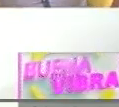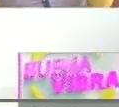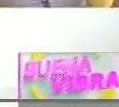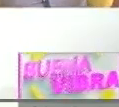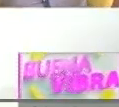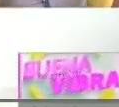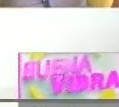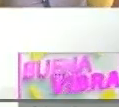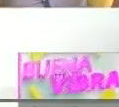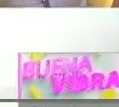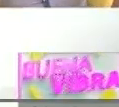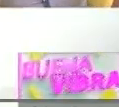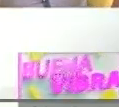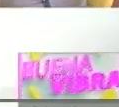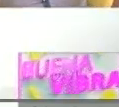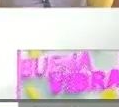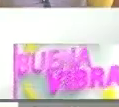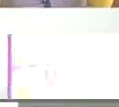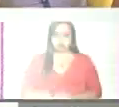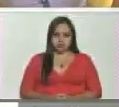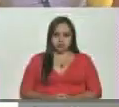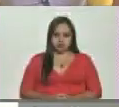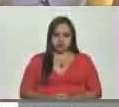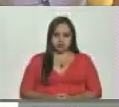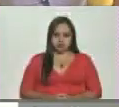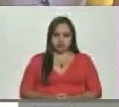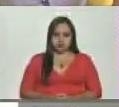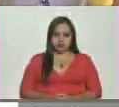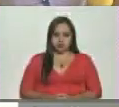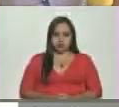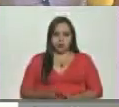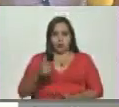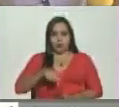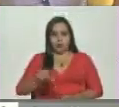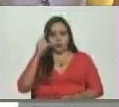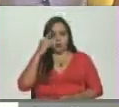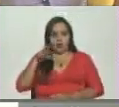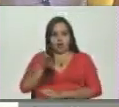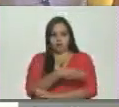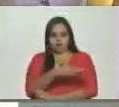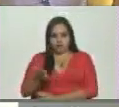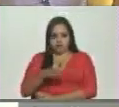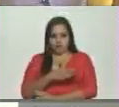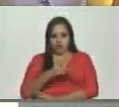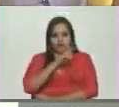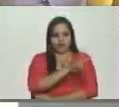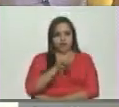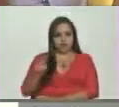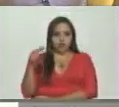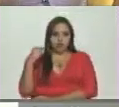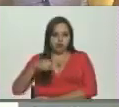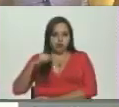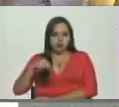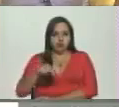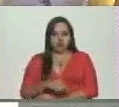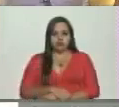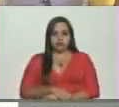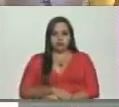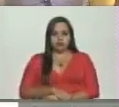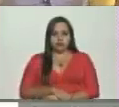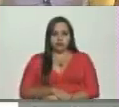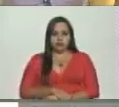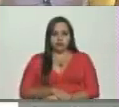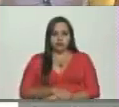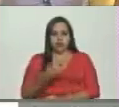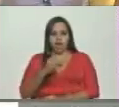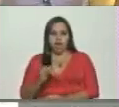que precisamente hoy, Día del Músico, 22 de noviembre, sale a